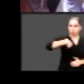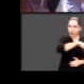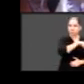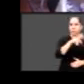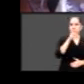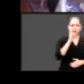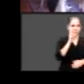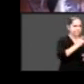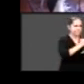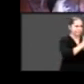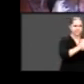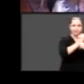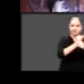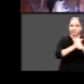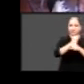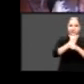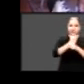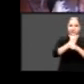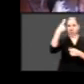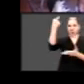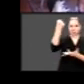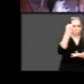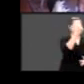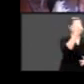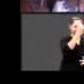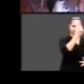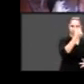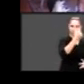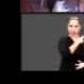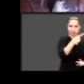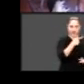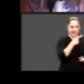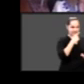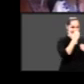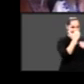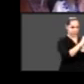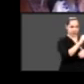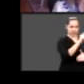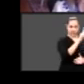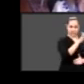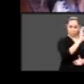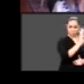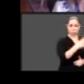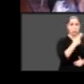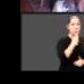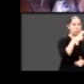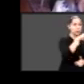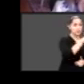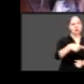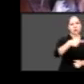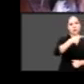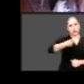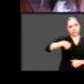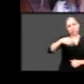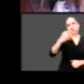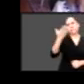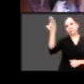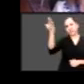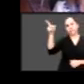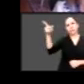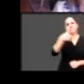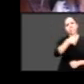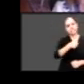y emitimos una carta abierta al presidente solicitando que exceptuaran de esta de esta